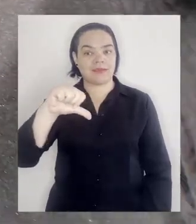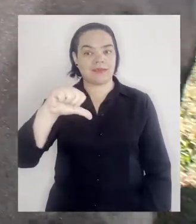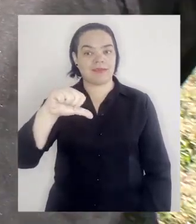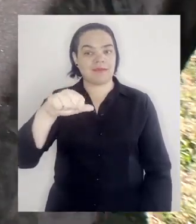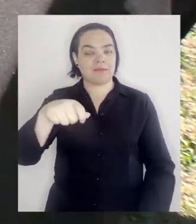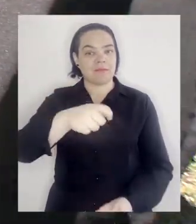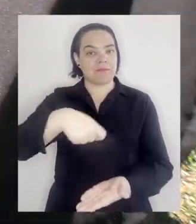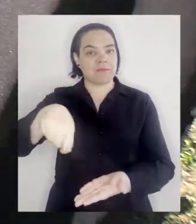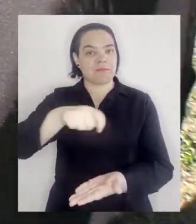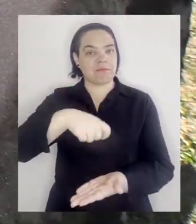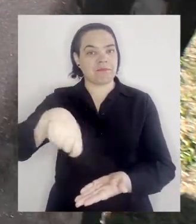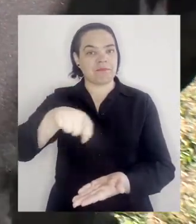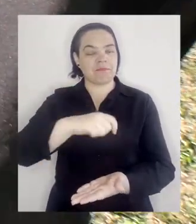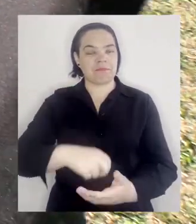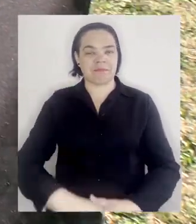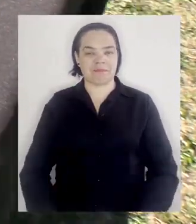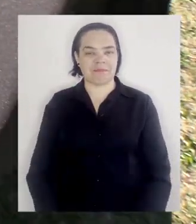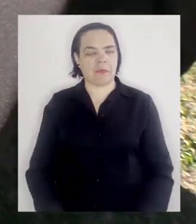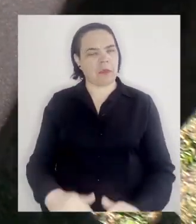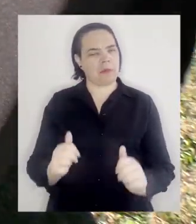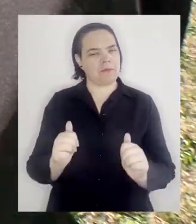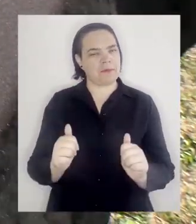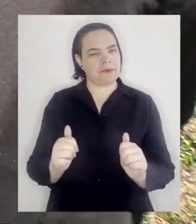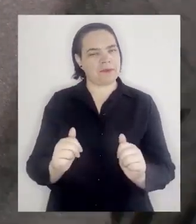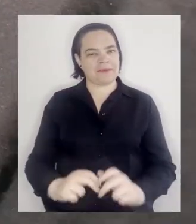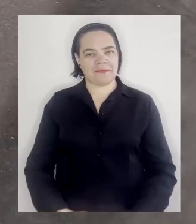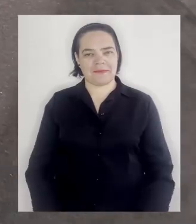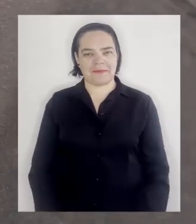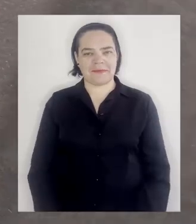poquito. Capaz que le quite la pega. Eso está bien. Al olivier.